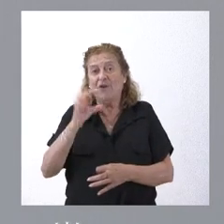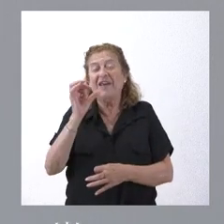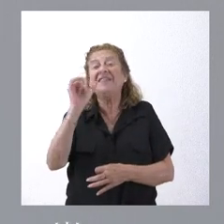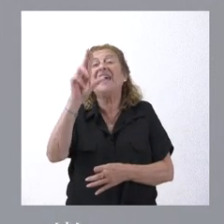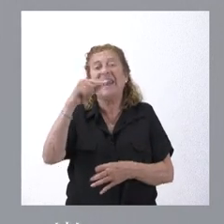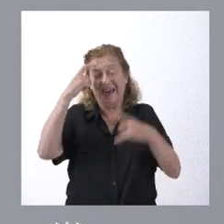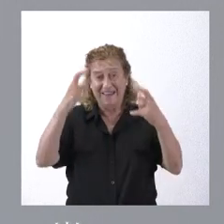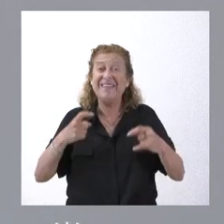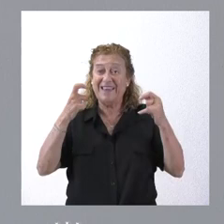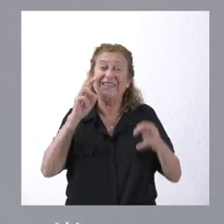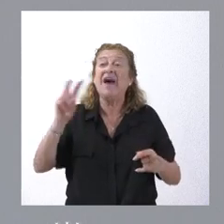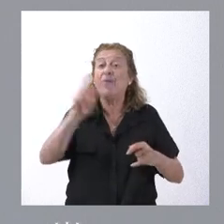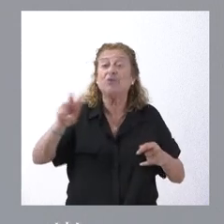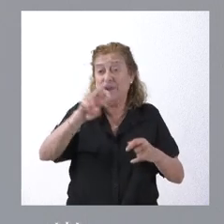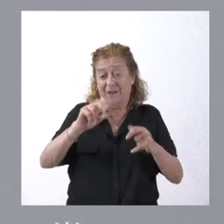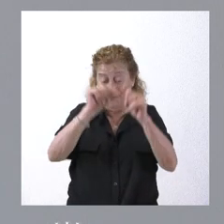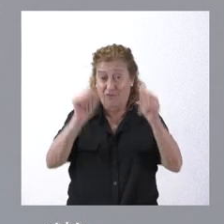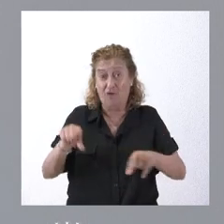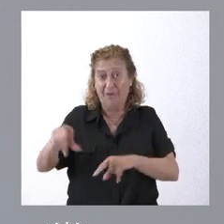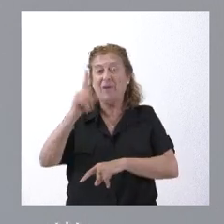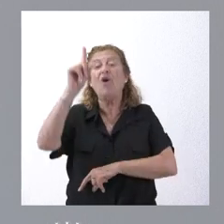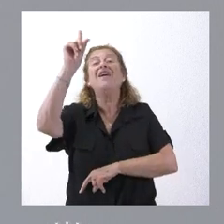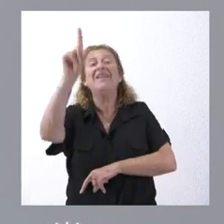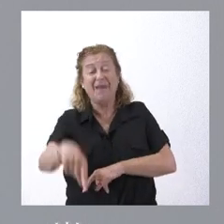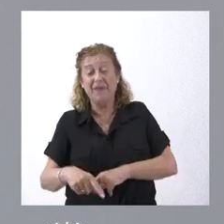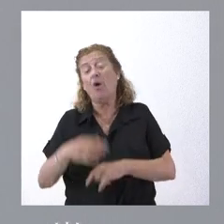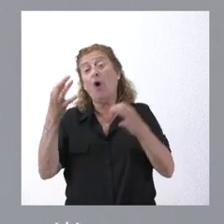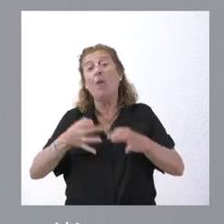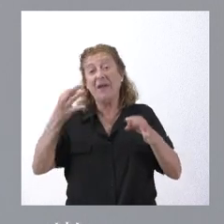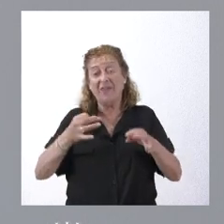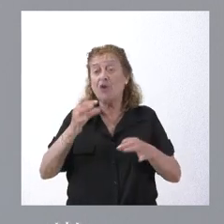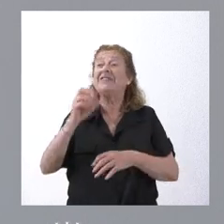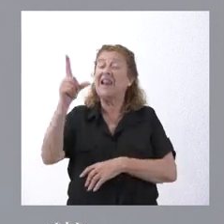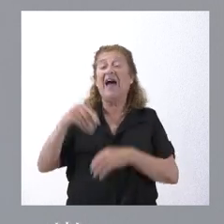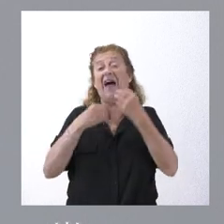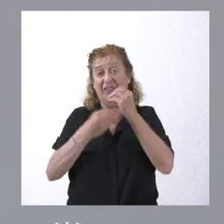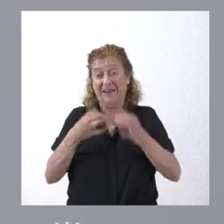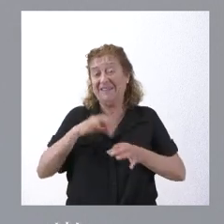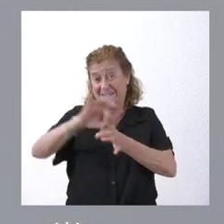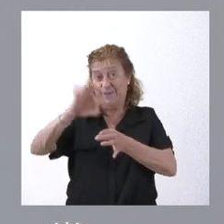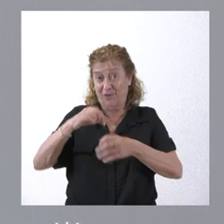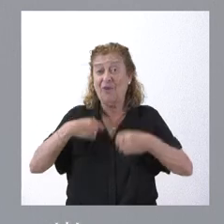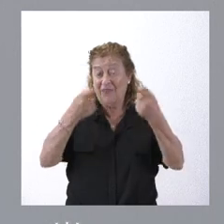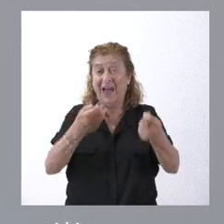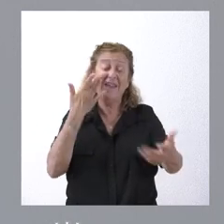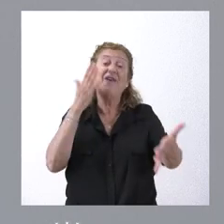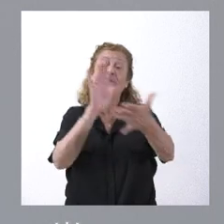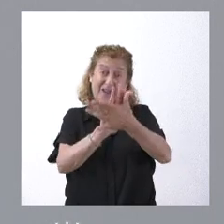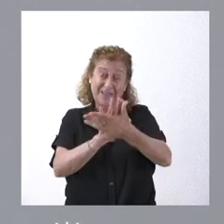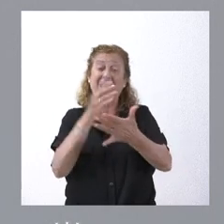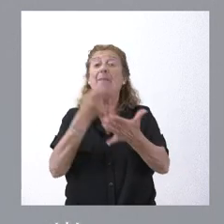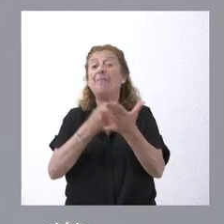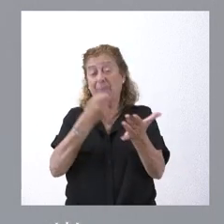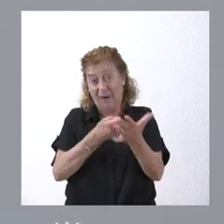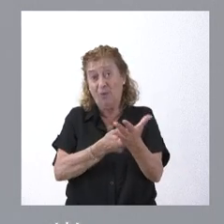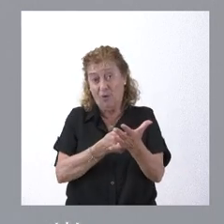pues intentar buscar esta fórmula. Pero a la vez también es obligación del Serla prestar el servicio y hacer frente al pago